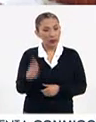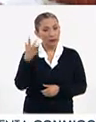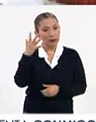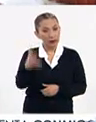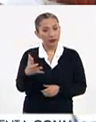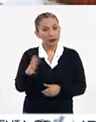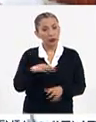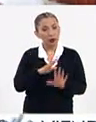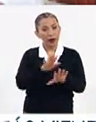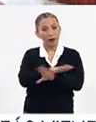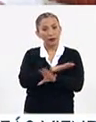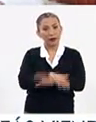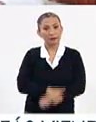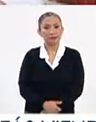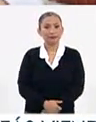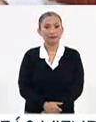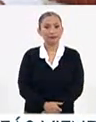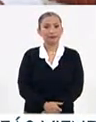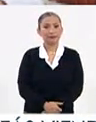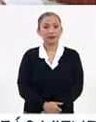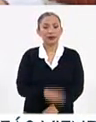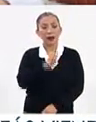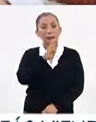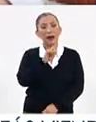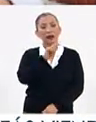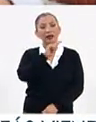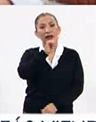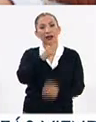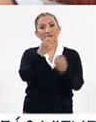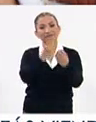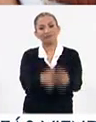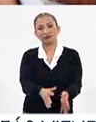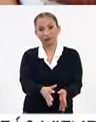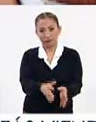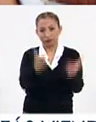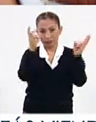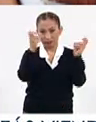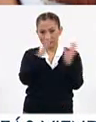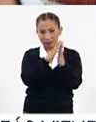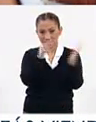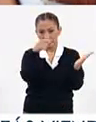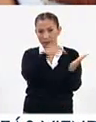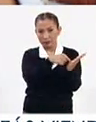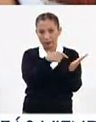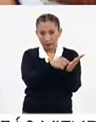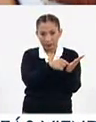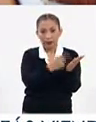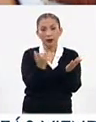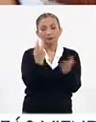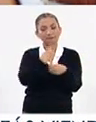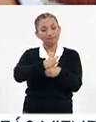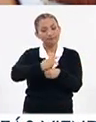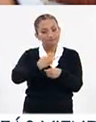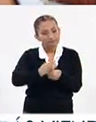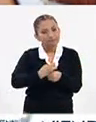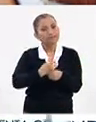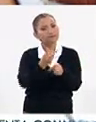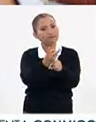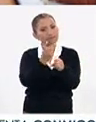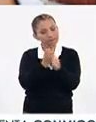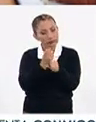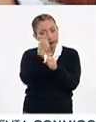ser agentes de cambio. Batalla Perdida es un libro que nos invita a